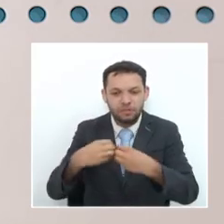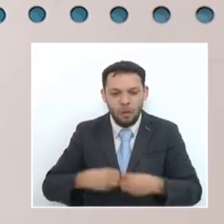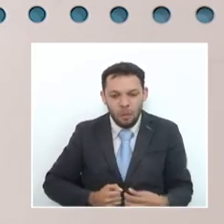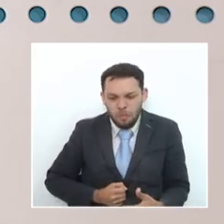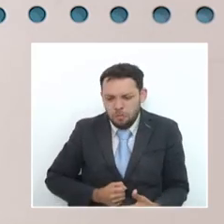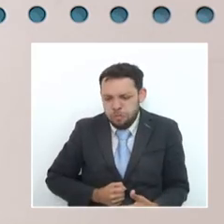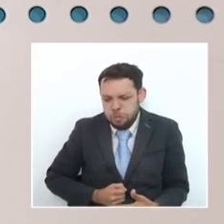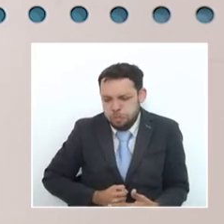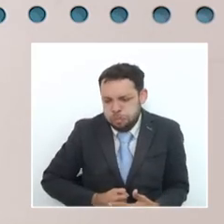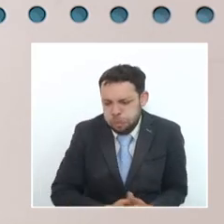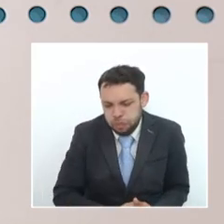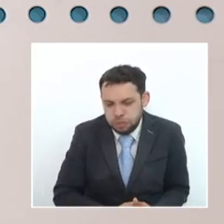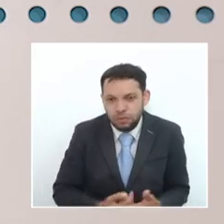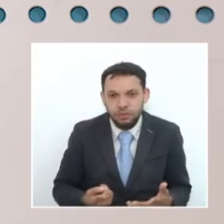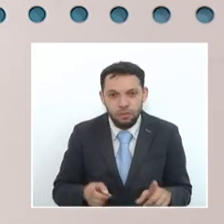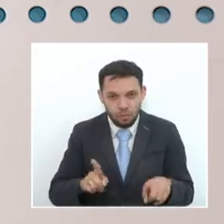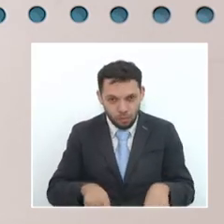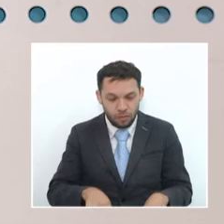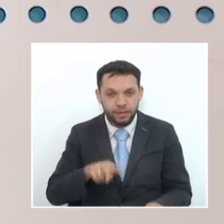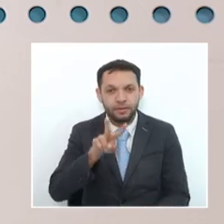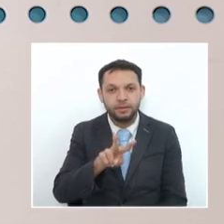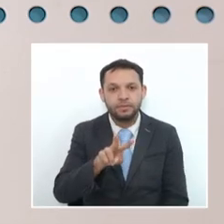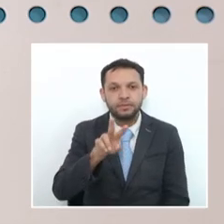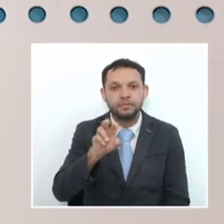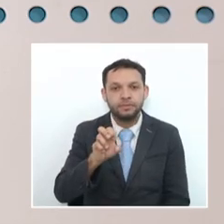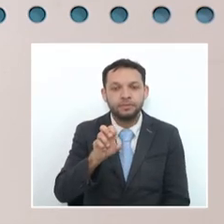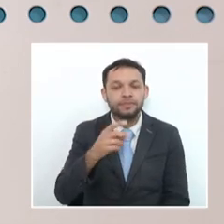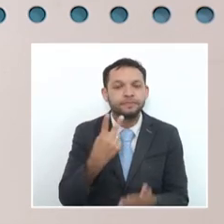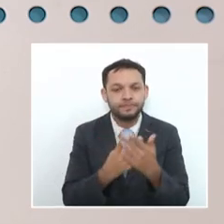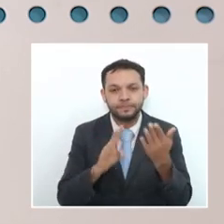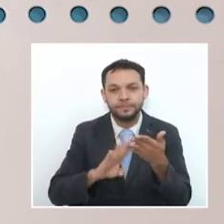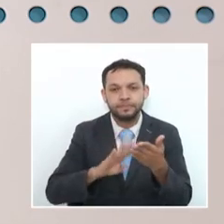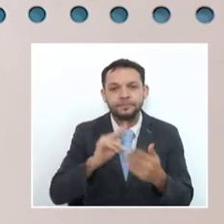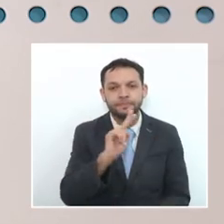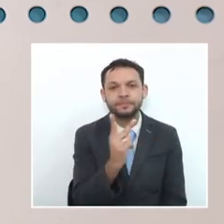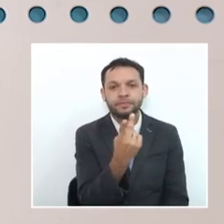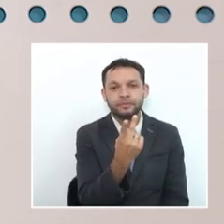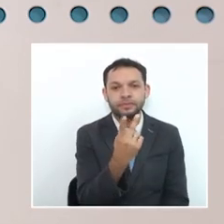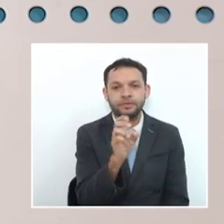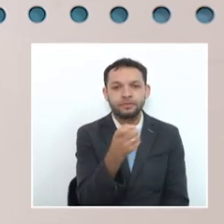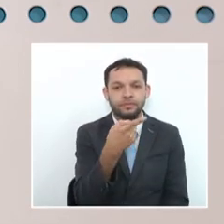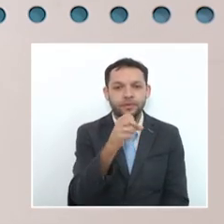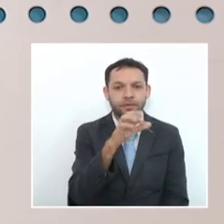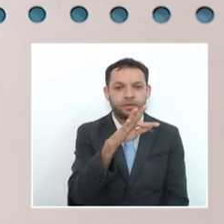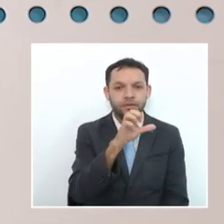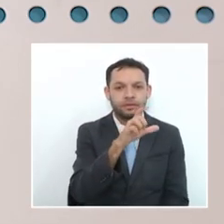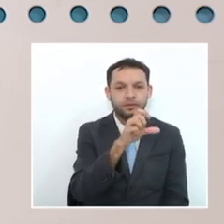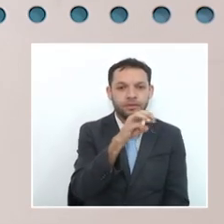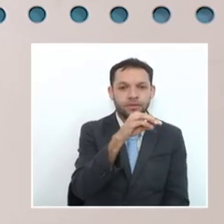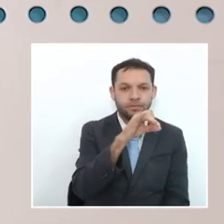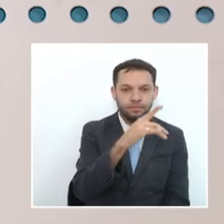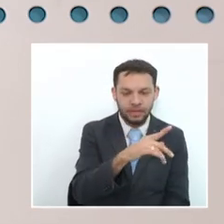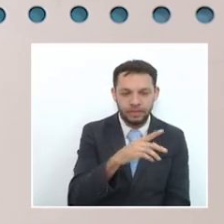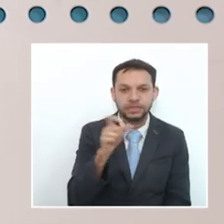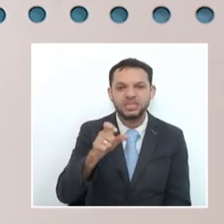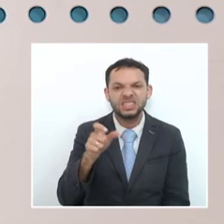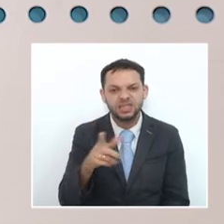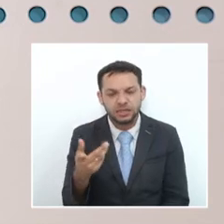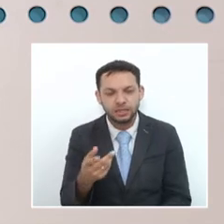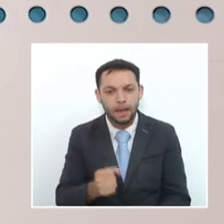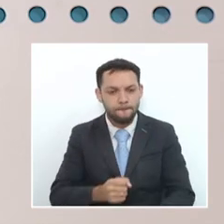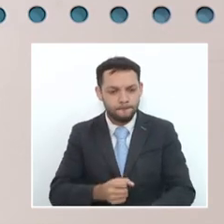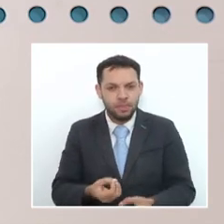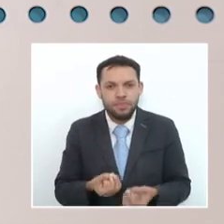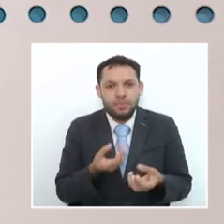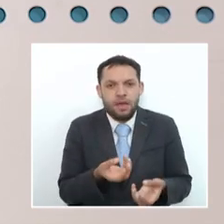leche. Claro que le puede dar el Vegetamil, pero a esa niña hay que empezarle a dar ya probióticos. Hay que empezarle a